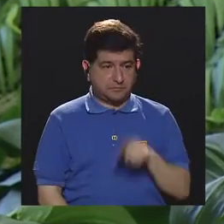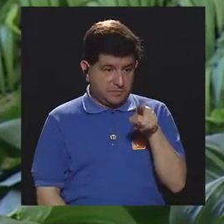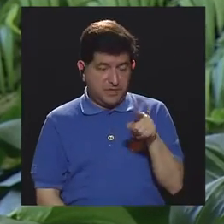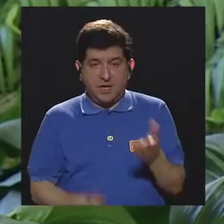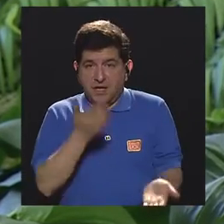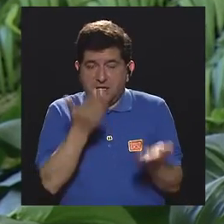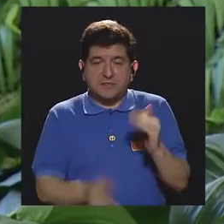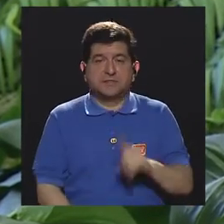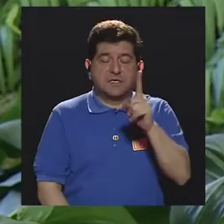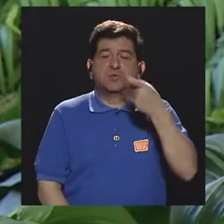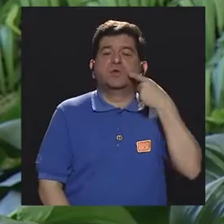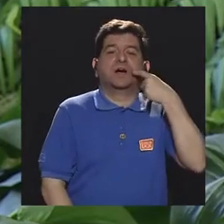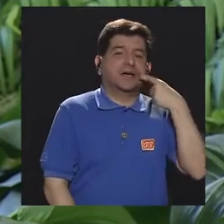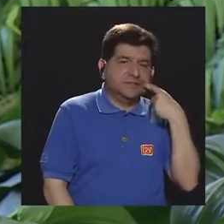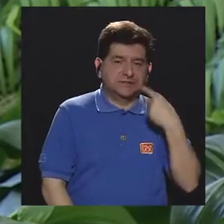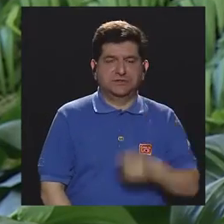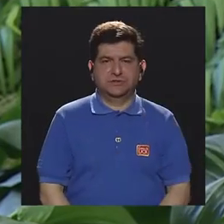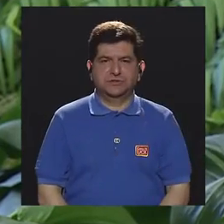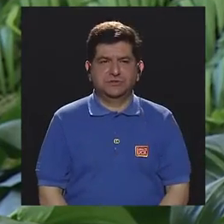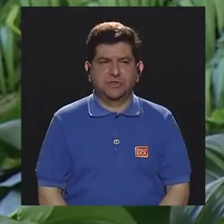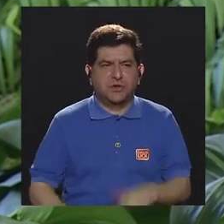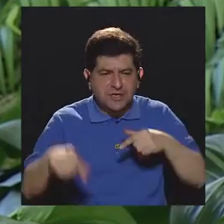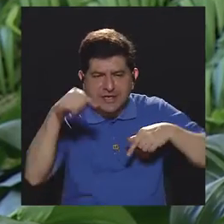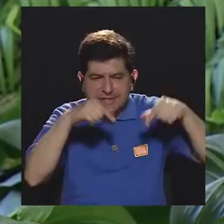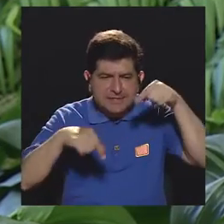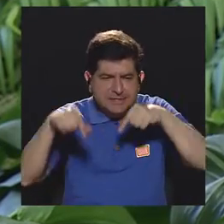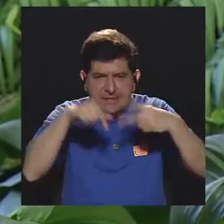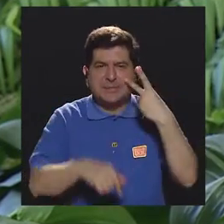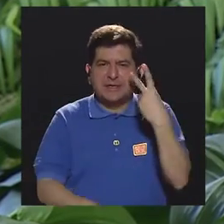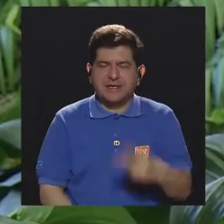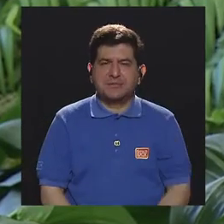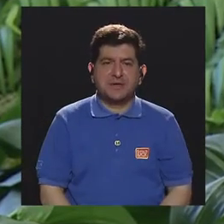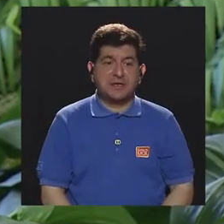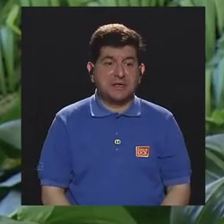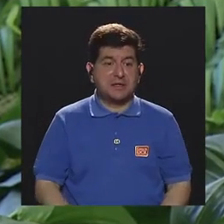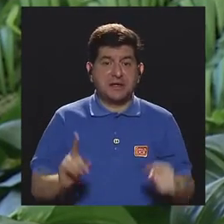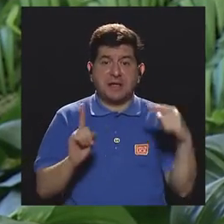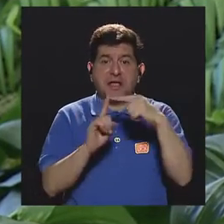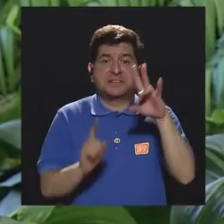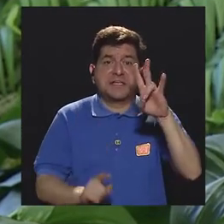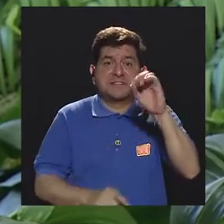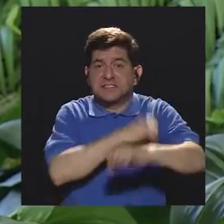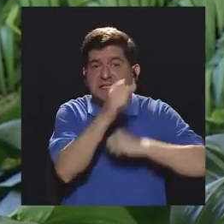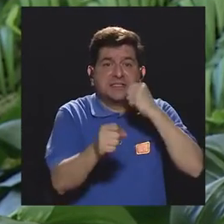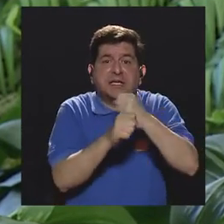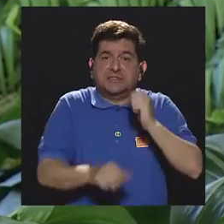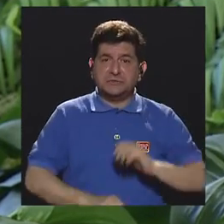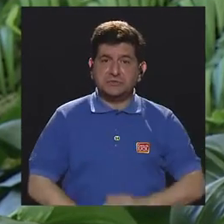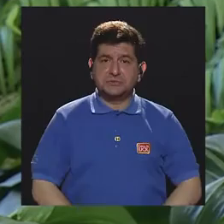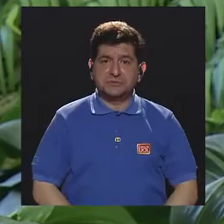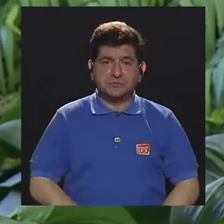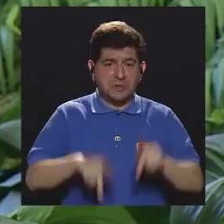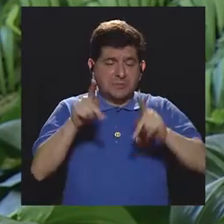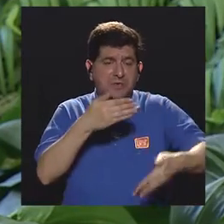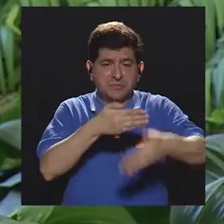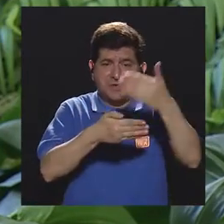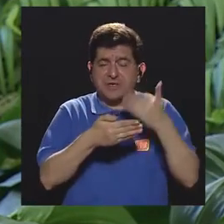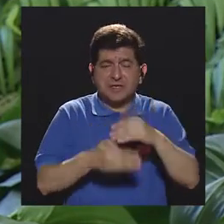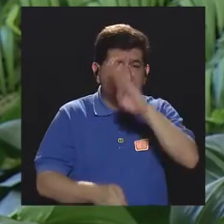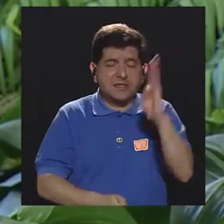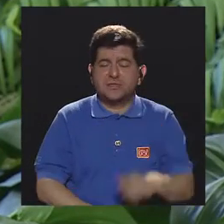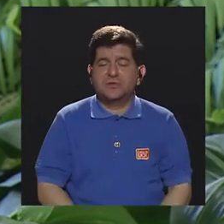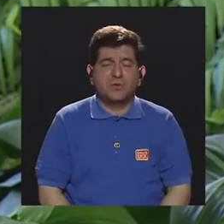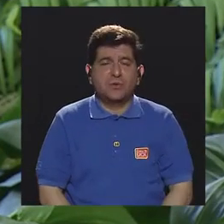generan una adicción, mucho en químicas, que las he visto a los 70 años. Señoras que nunca habían